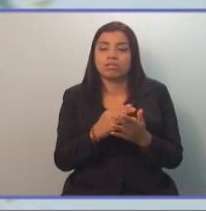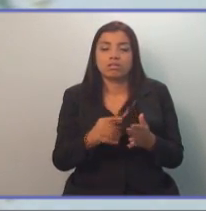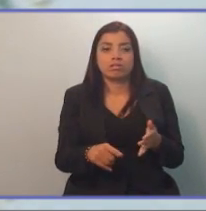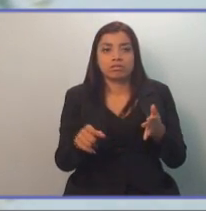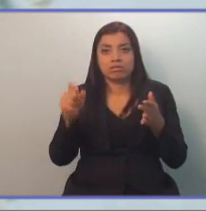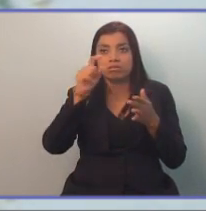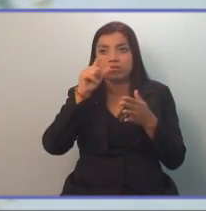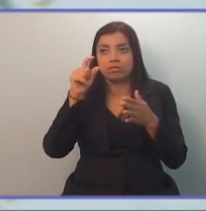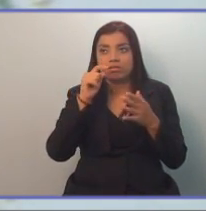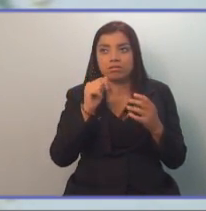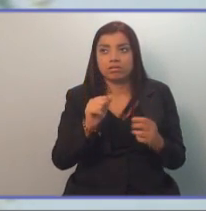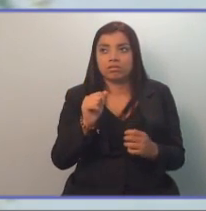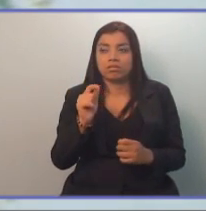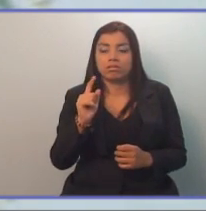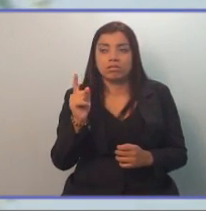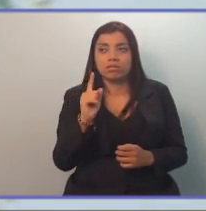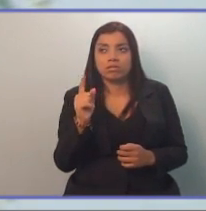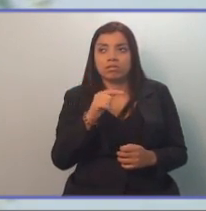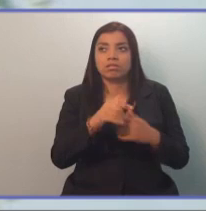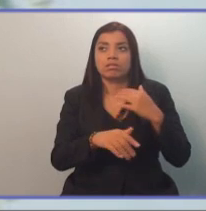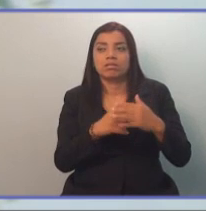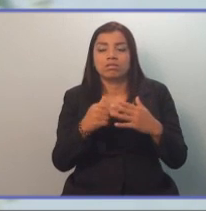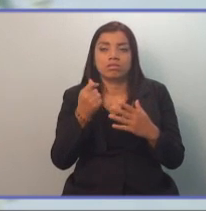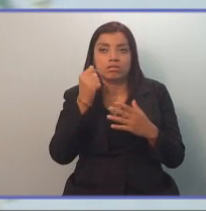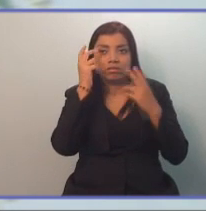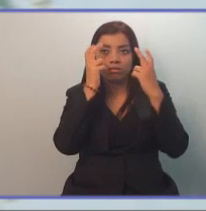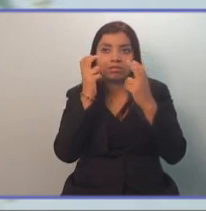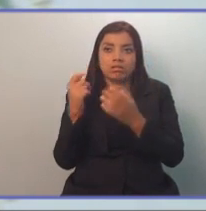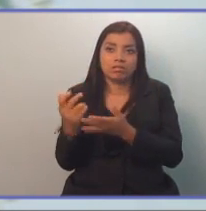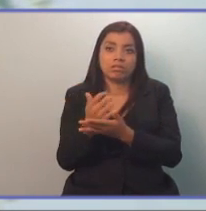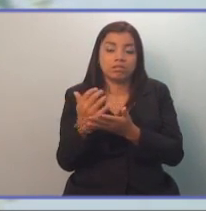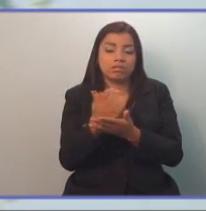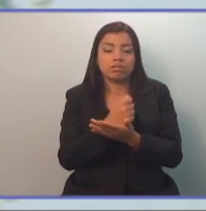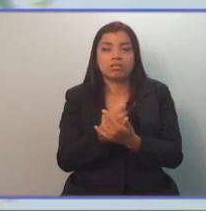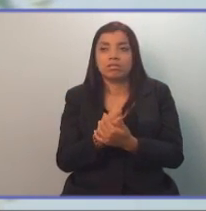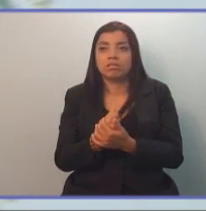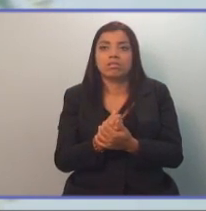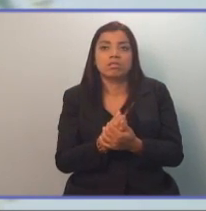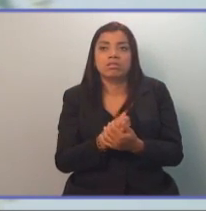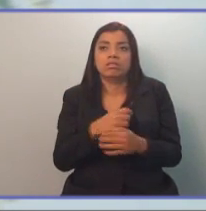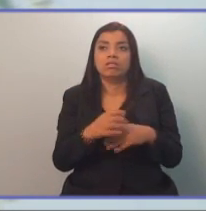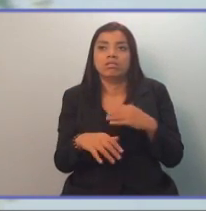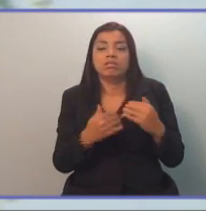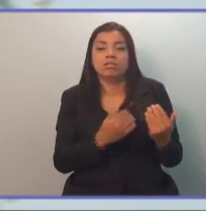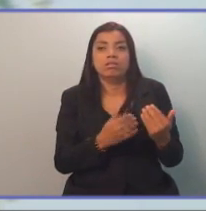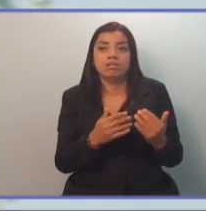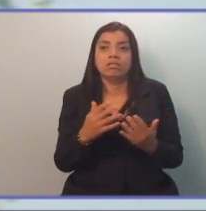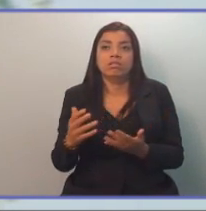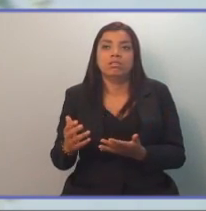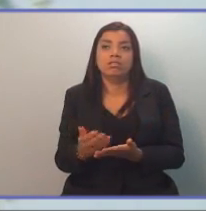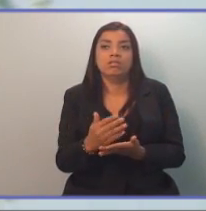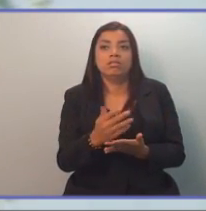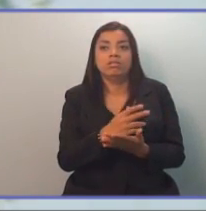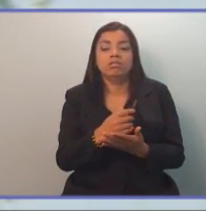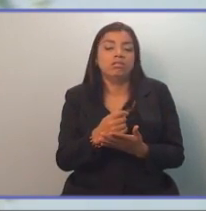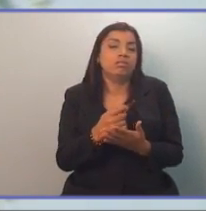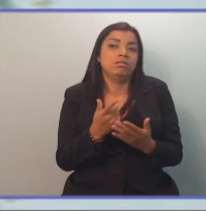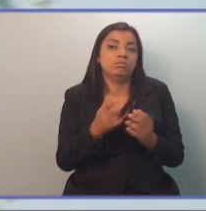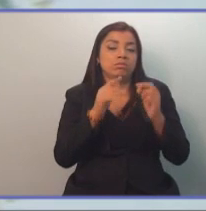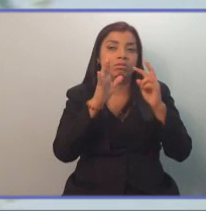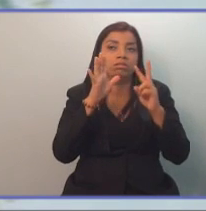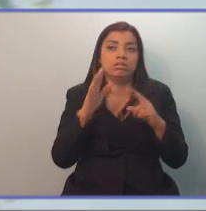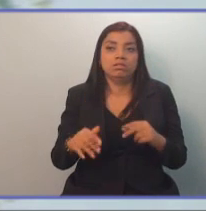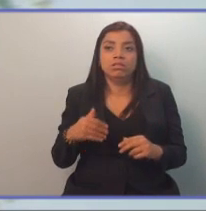funcionario no salga con indicios de enriquecimiento ilícito, entonces la reserva, se dijo en el acuerdo, es por 7